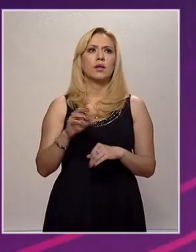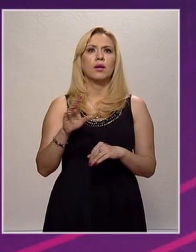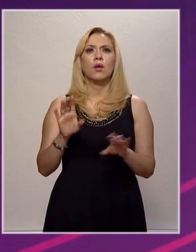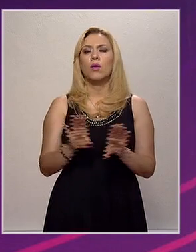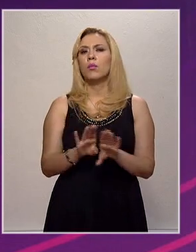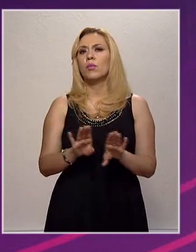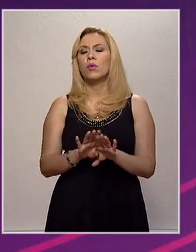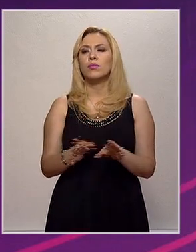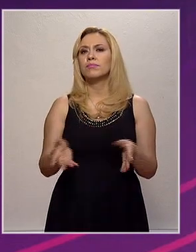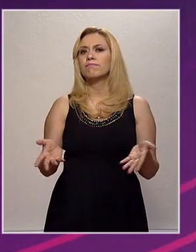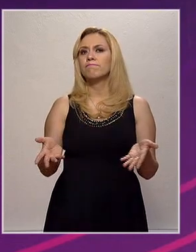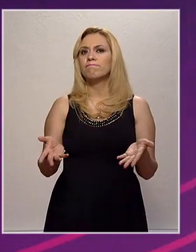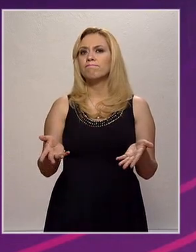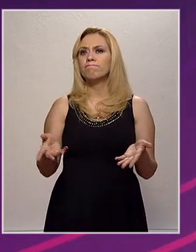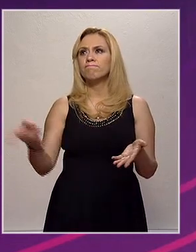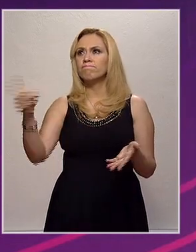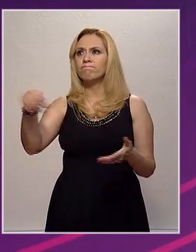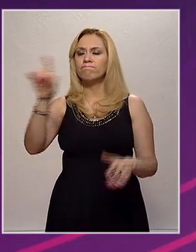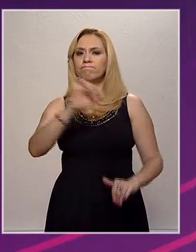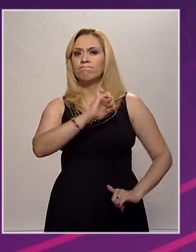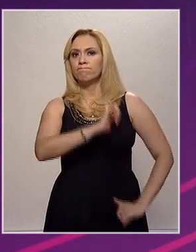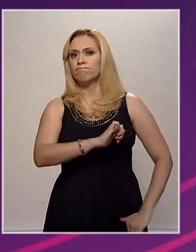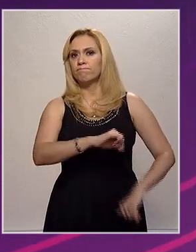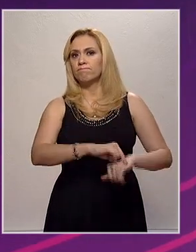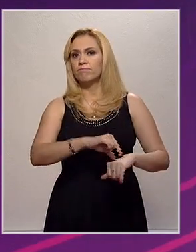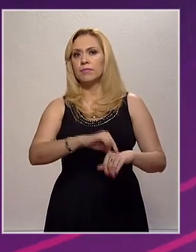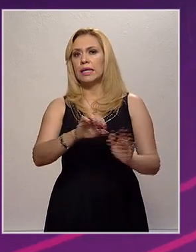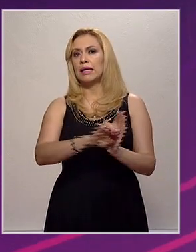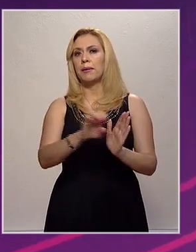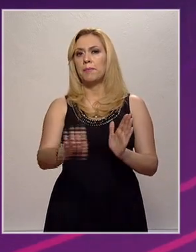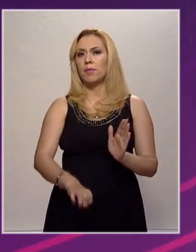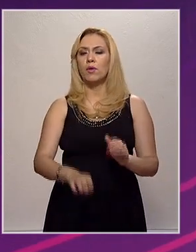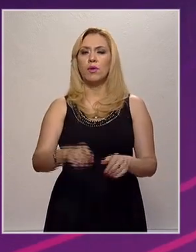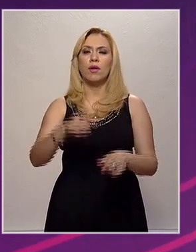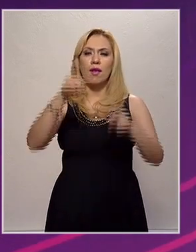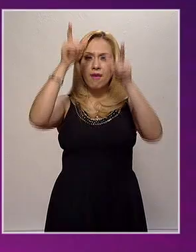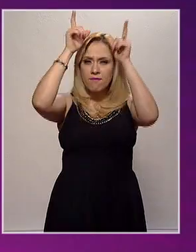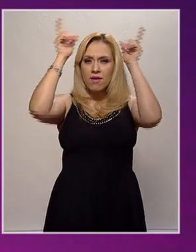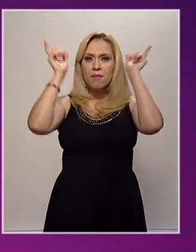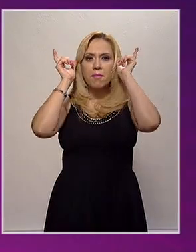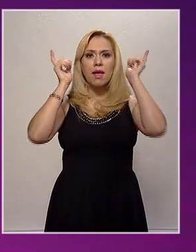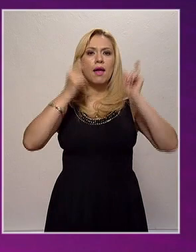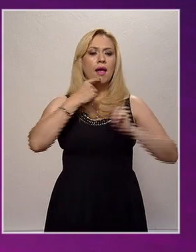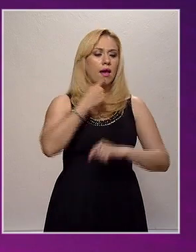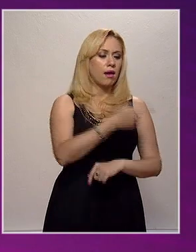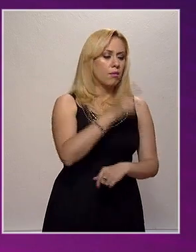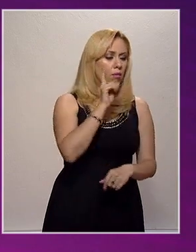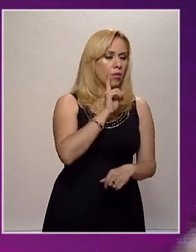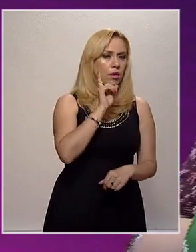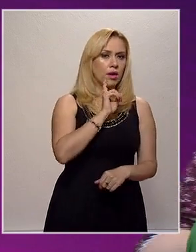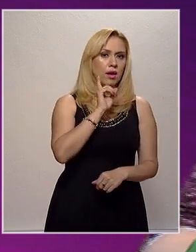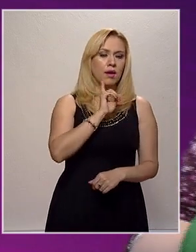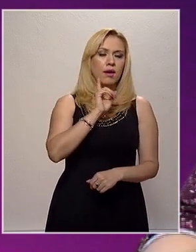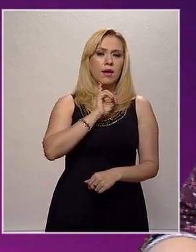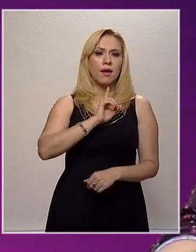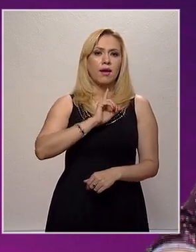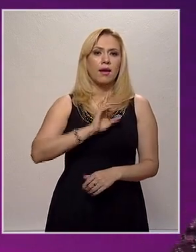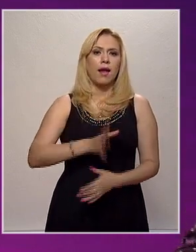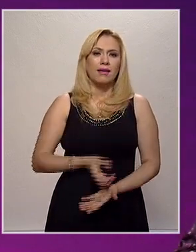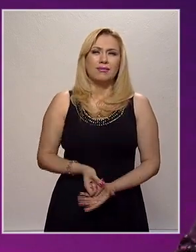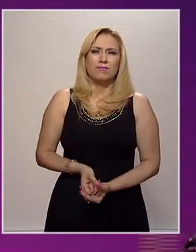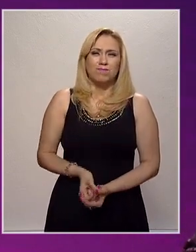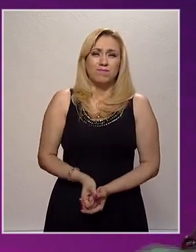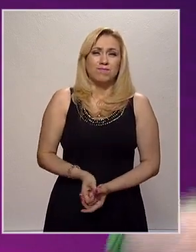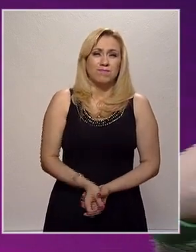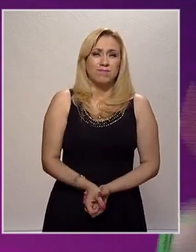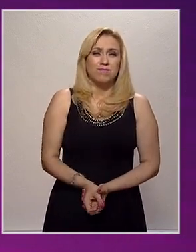si hay una intervención por parte de una autoridad de salud pública, por ejemplo, una enfermera que le dice a una señora que está en trabajo de parto